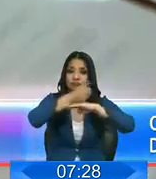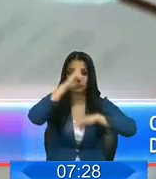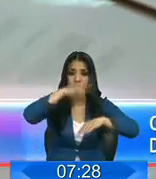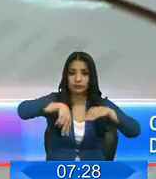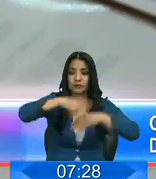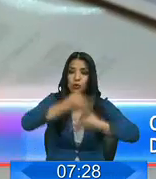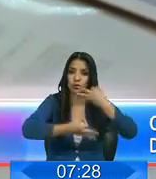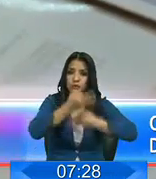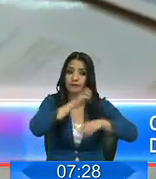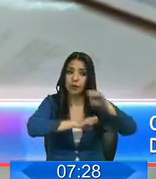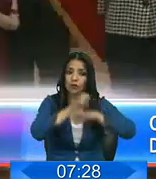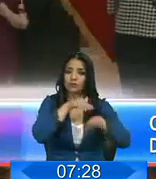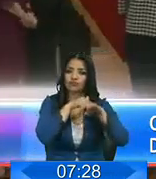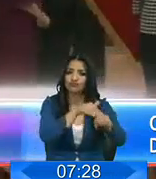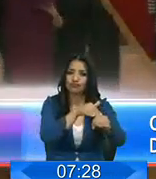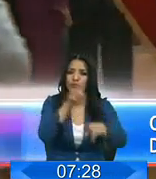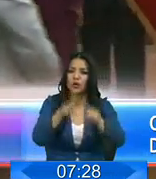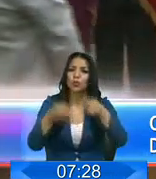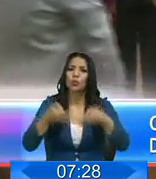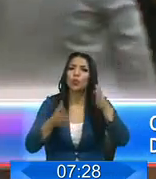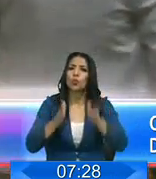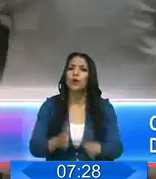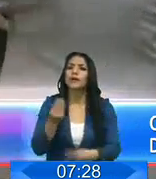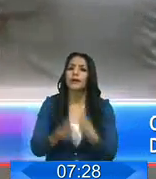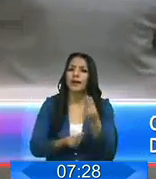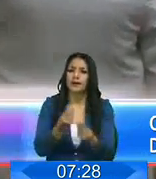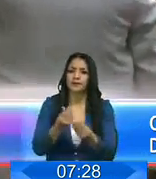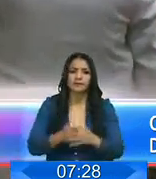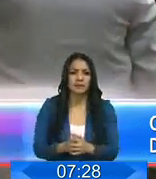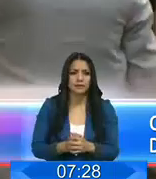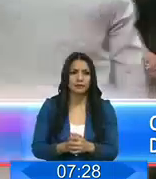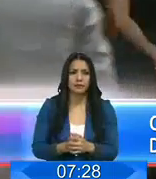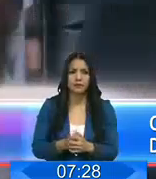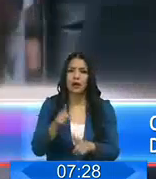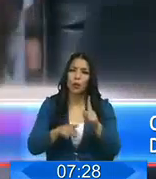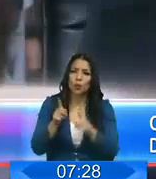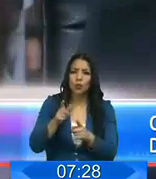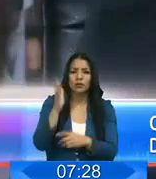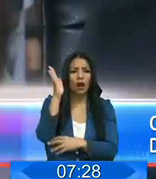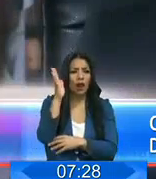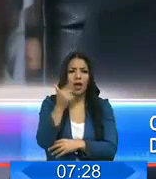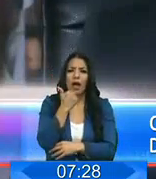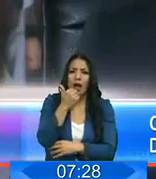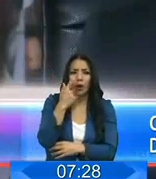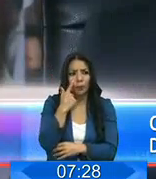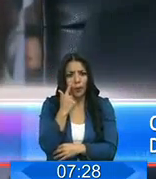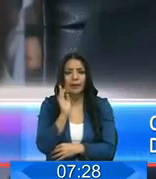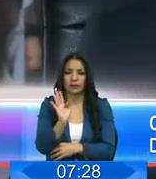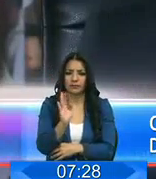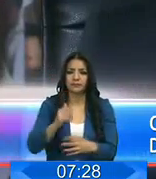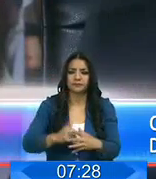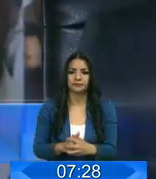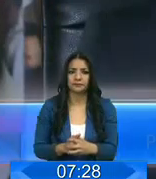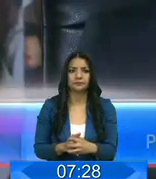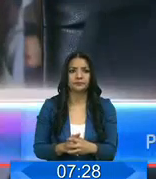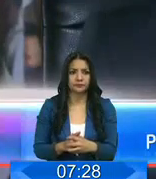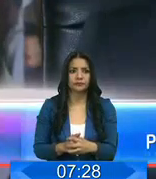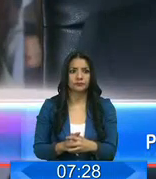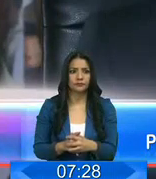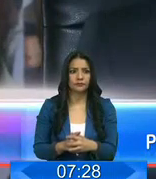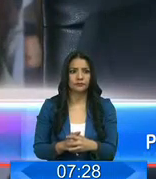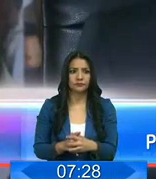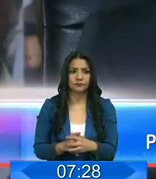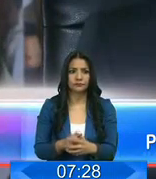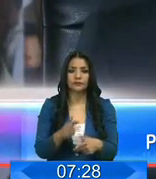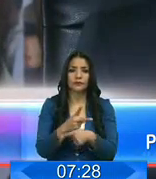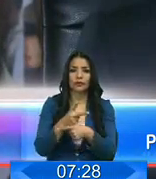cuestiona el condicionamiento de algunos jueces para someterse a la misma. El reglamento era facultad del